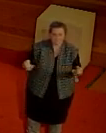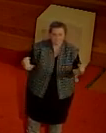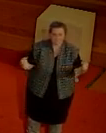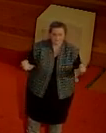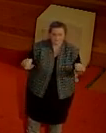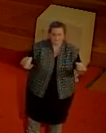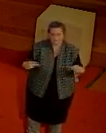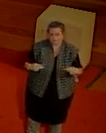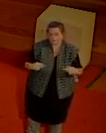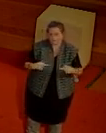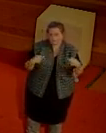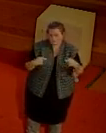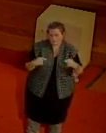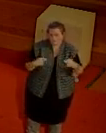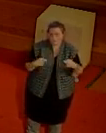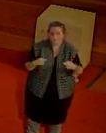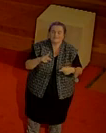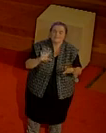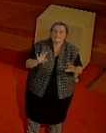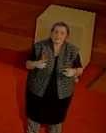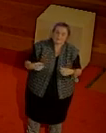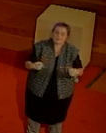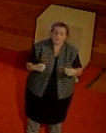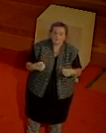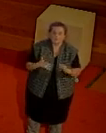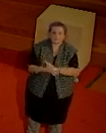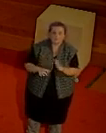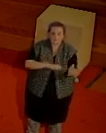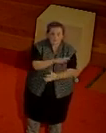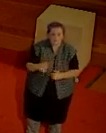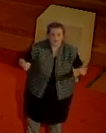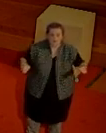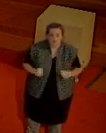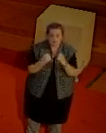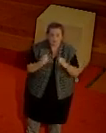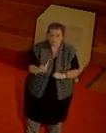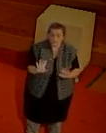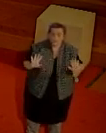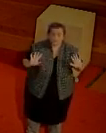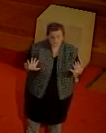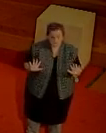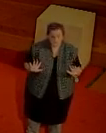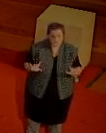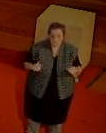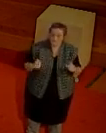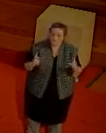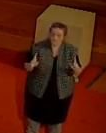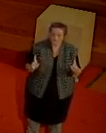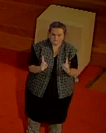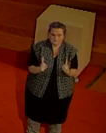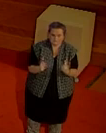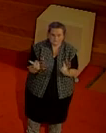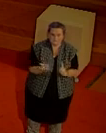confrontación no quiere decir necesariamente choque violento directo pero desde luego la tensión es bien visible